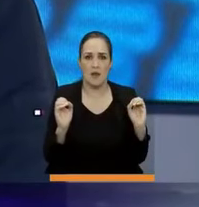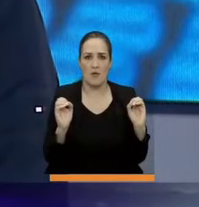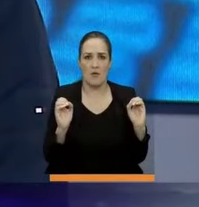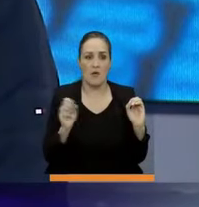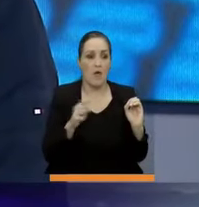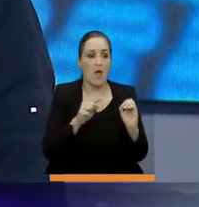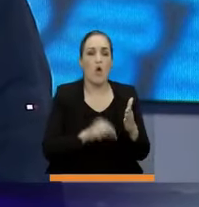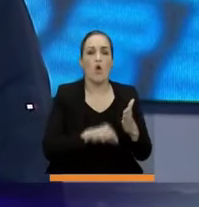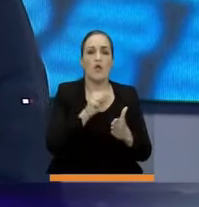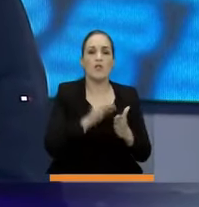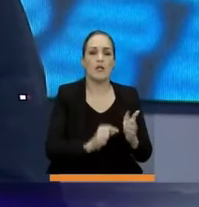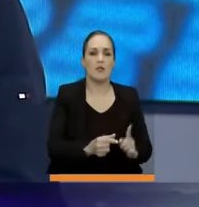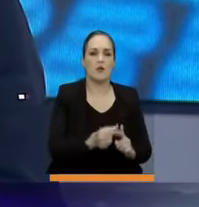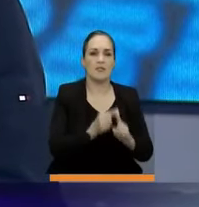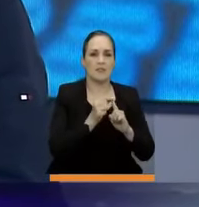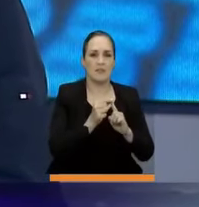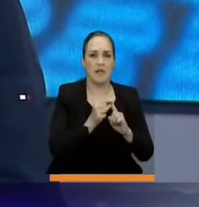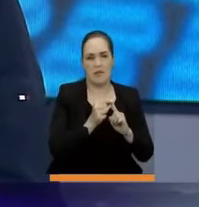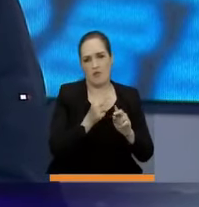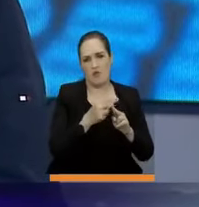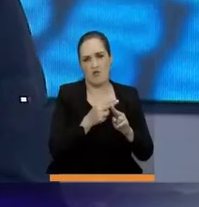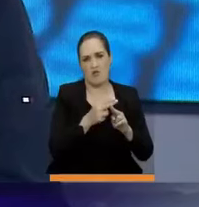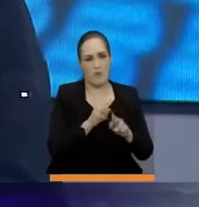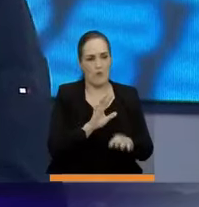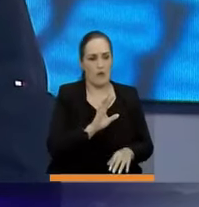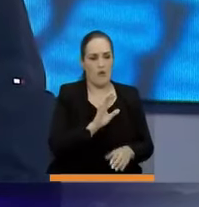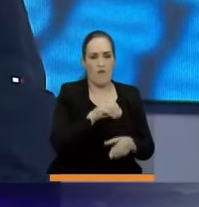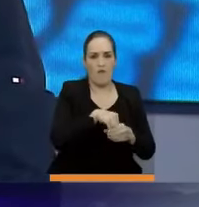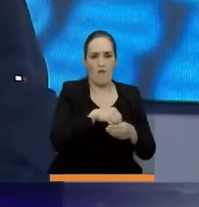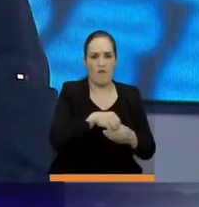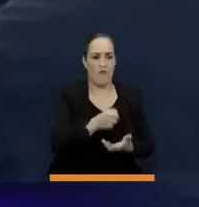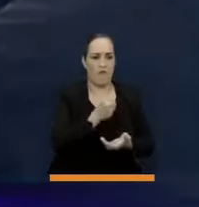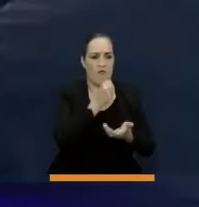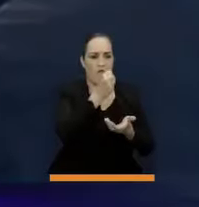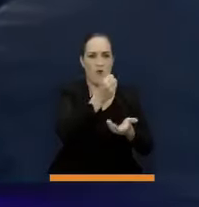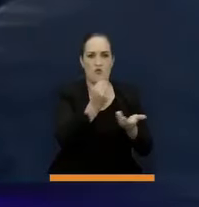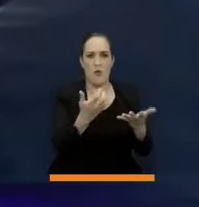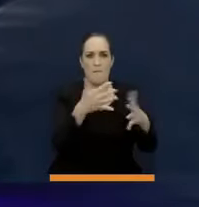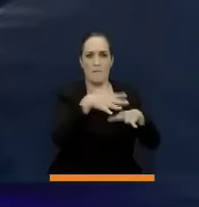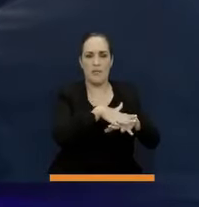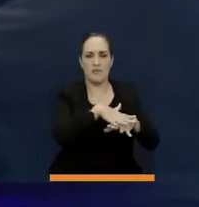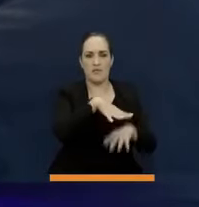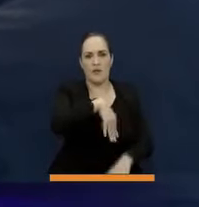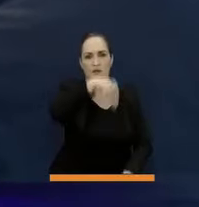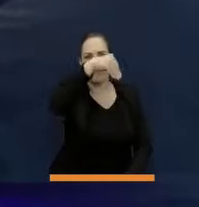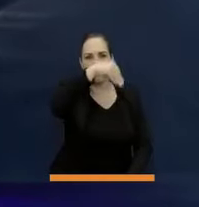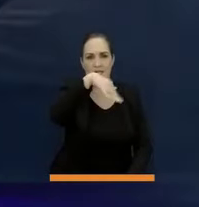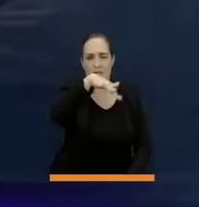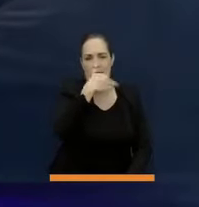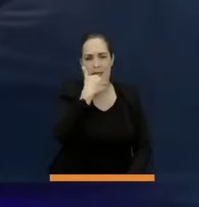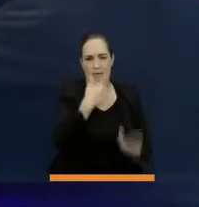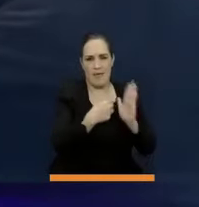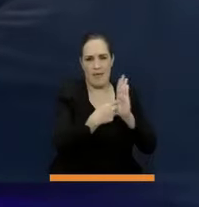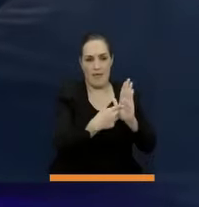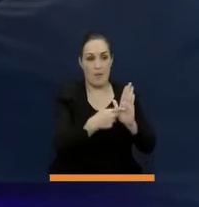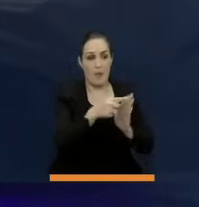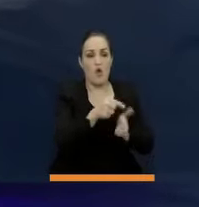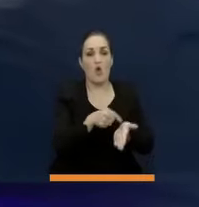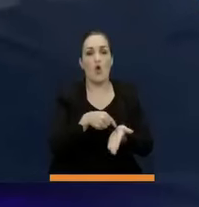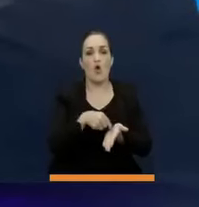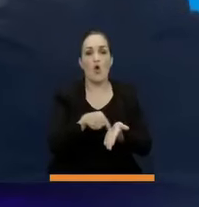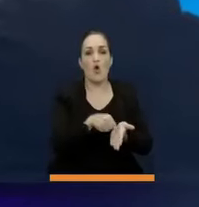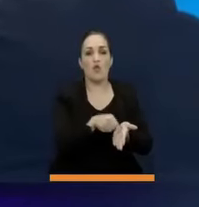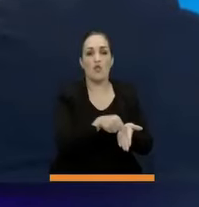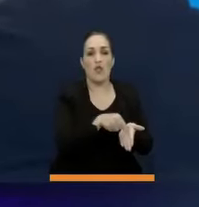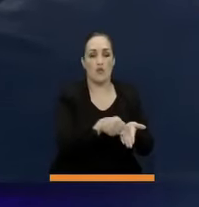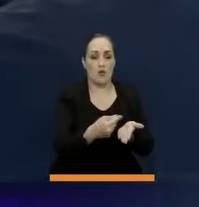de contratación como los fondos mixtos. Entonces, el Fondo Mixto Sierra Nevada está contratando recursos de regalías, eso no es de la paz, pero también